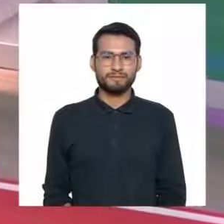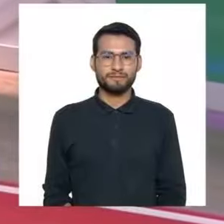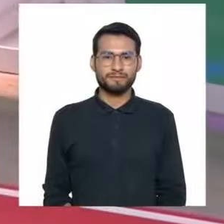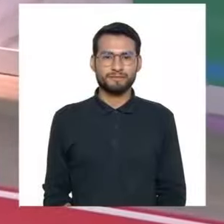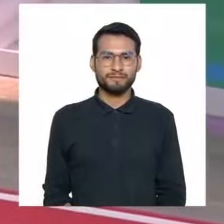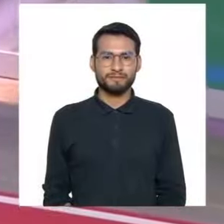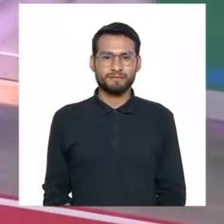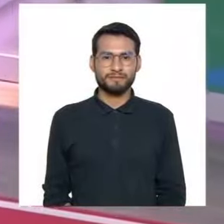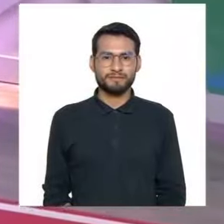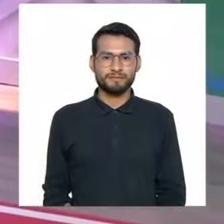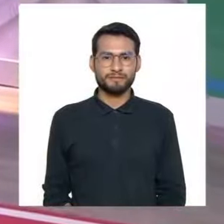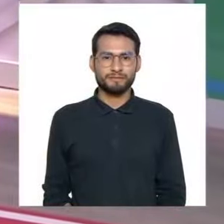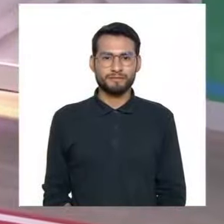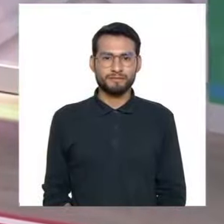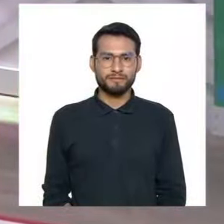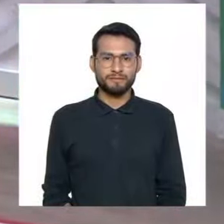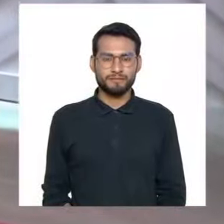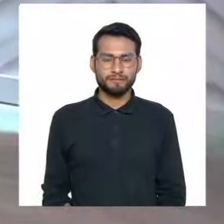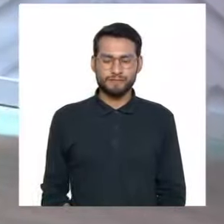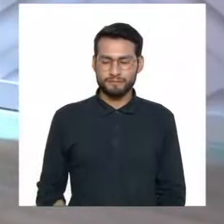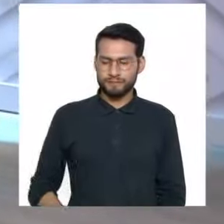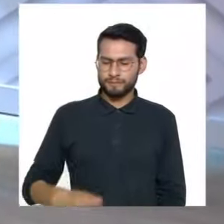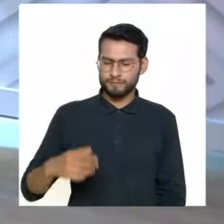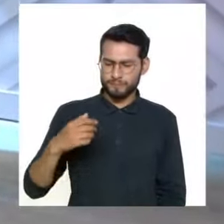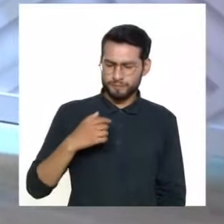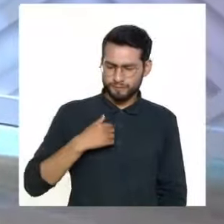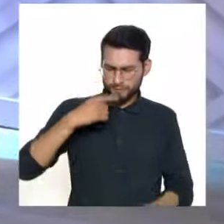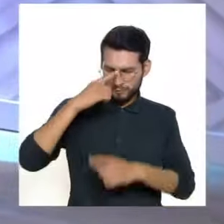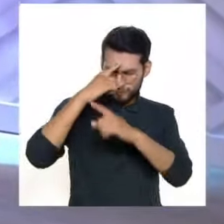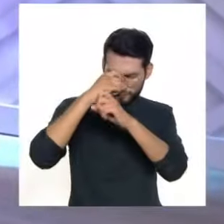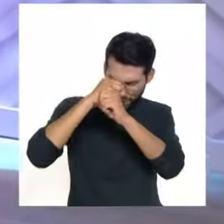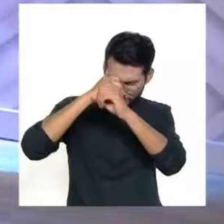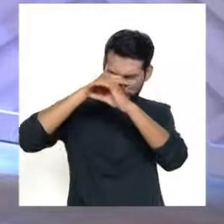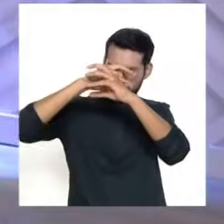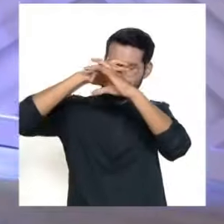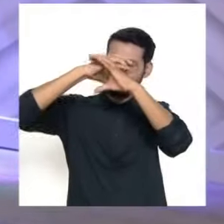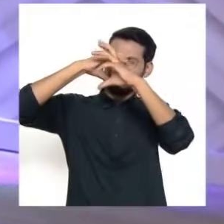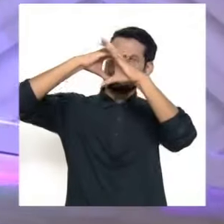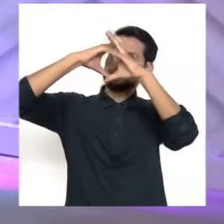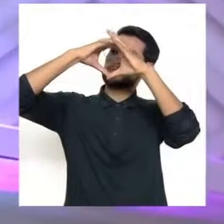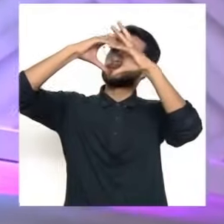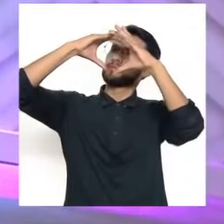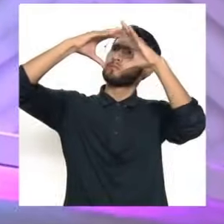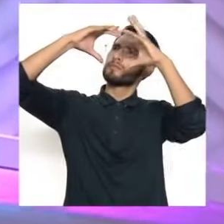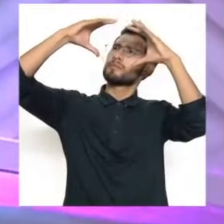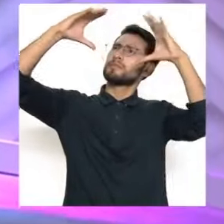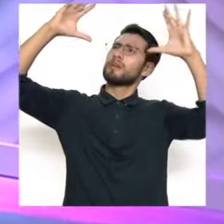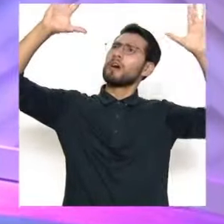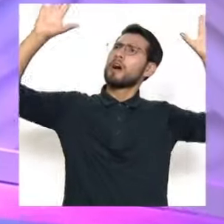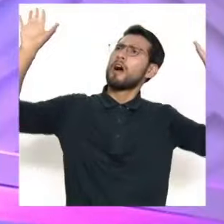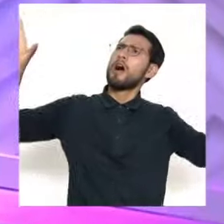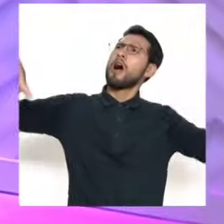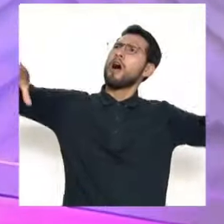pasa en sueño vi tus alas